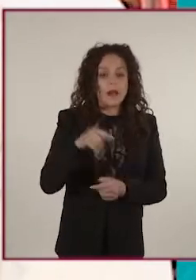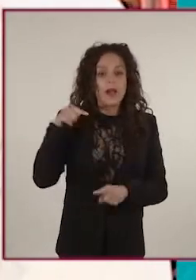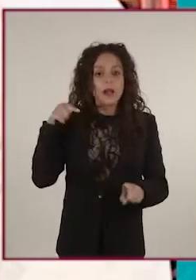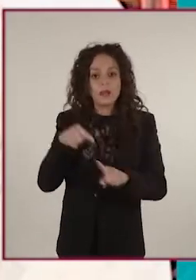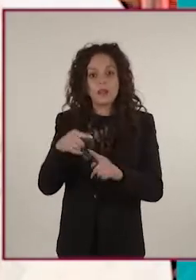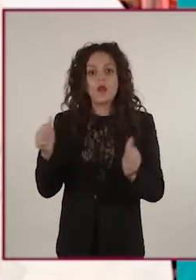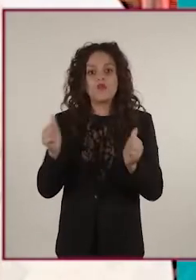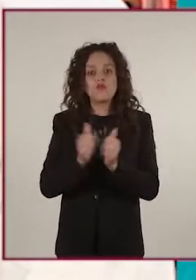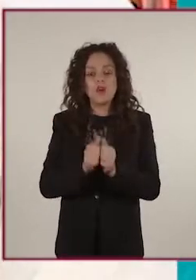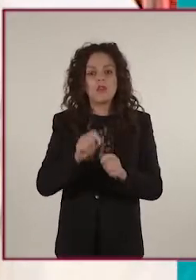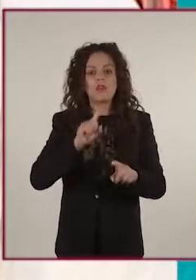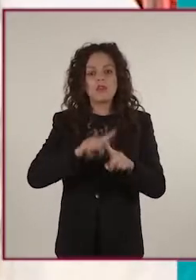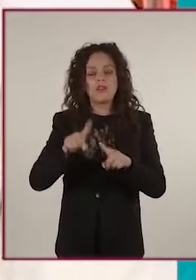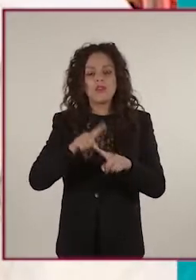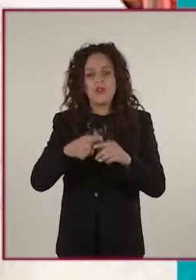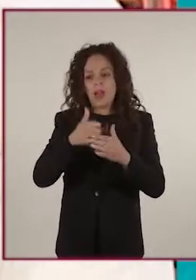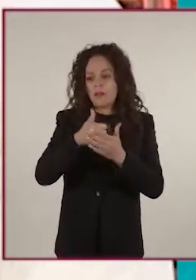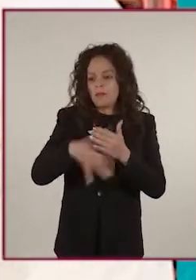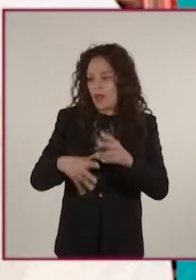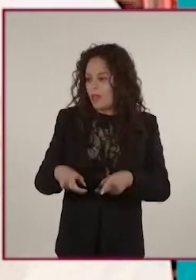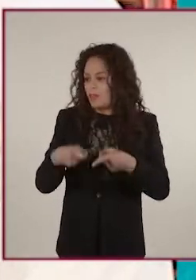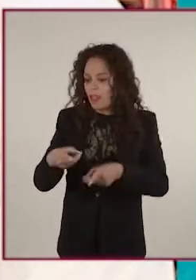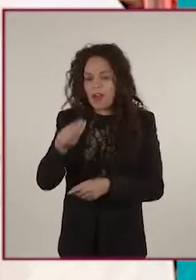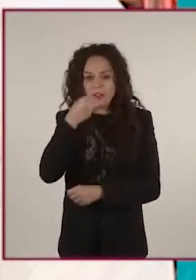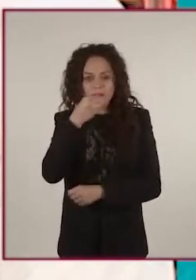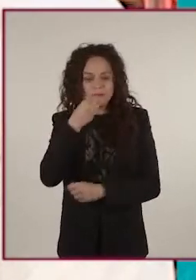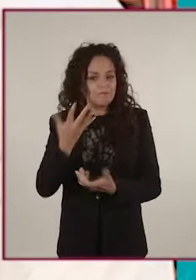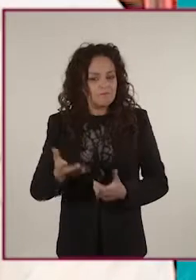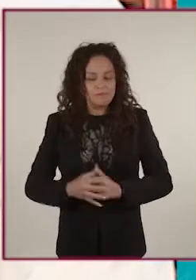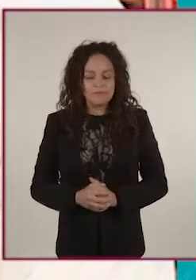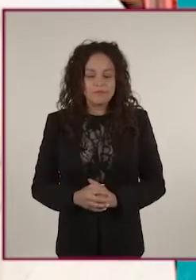substratos baratos, ¿no? O sea, lo que se les puede dar de comer a estas bacterias son